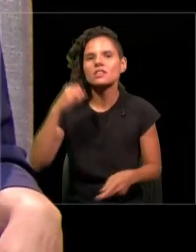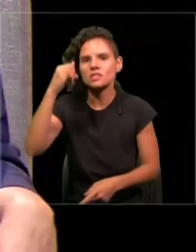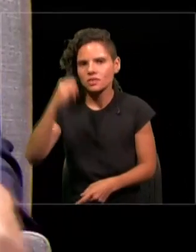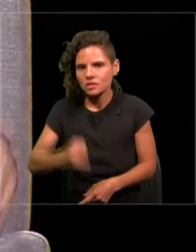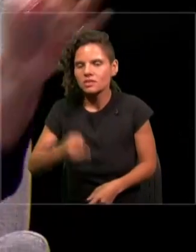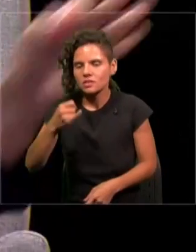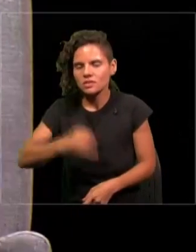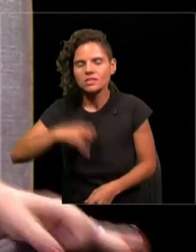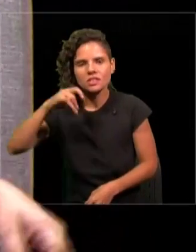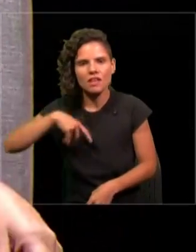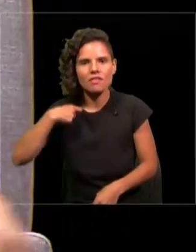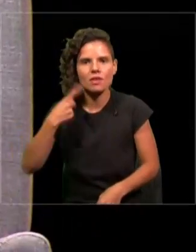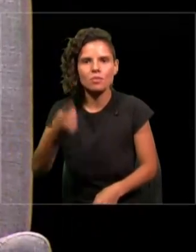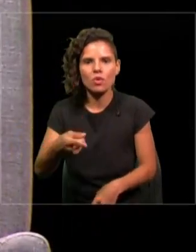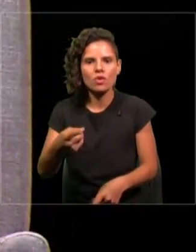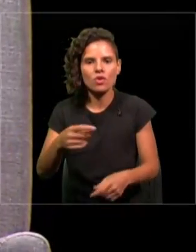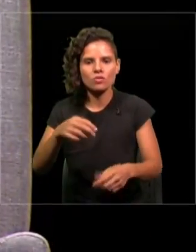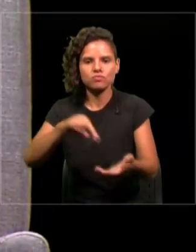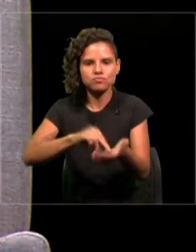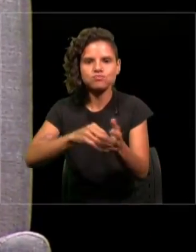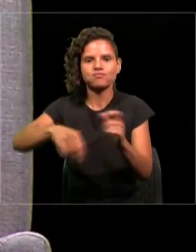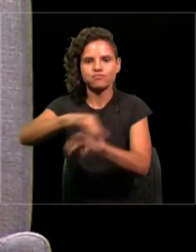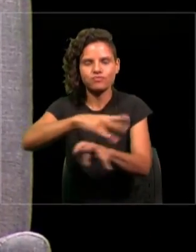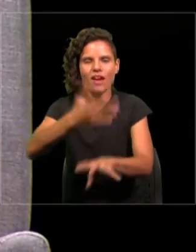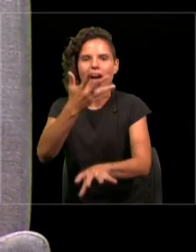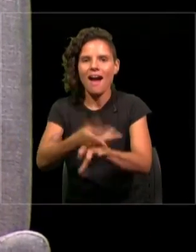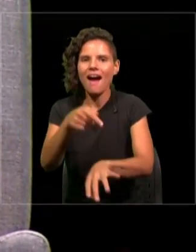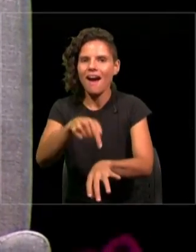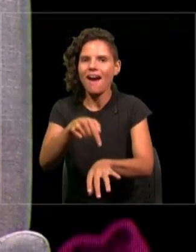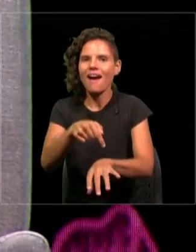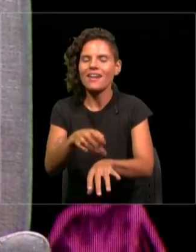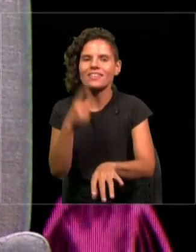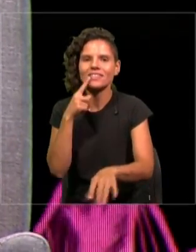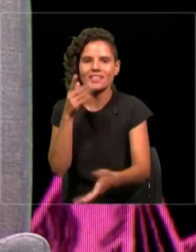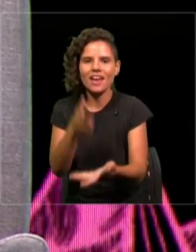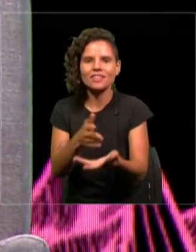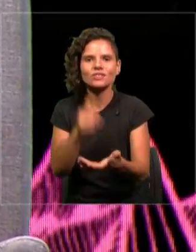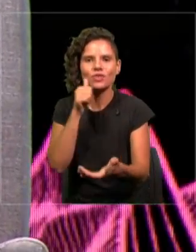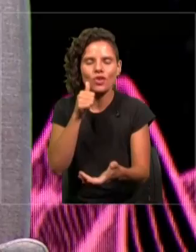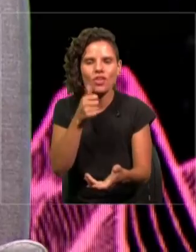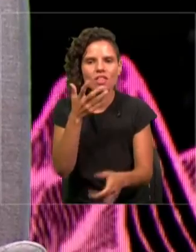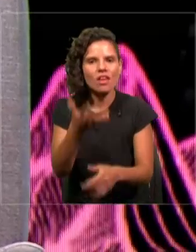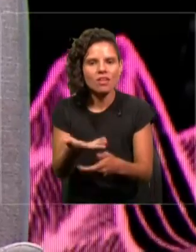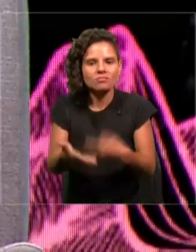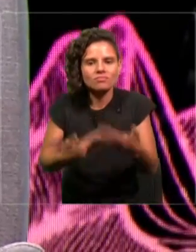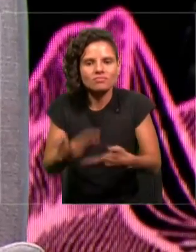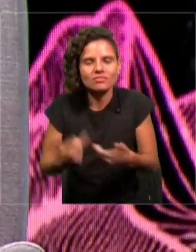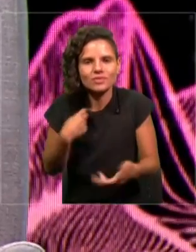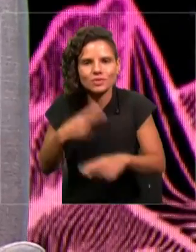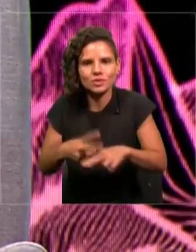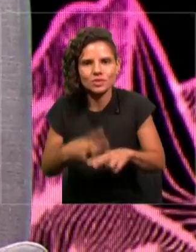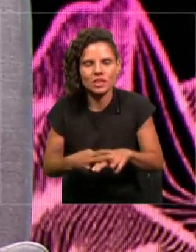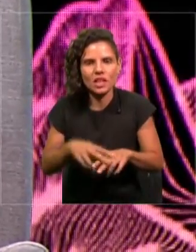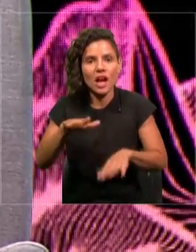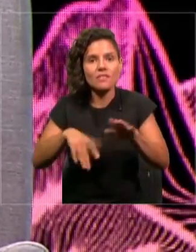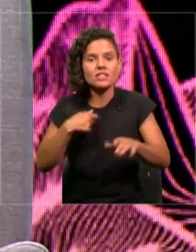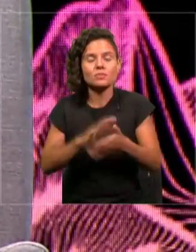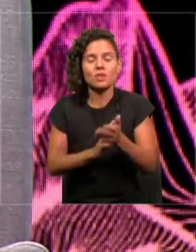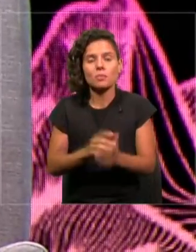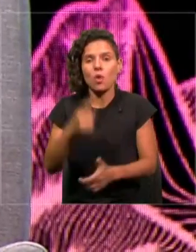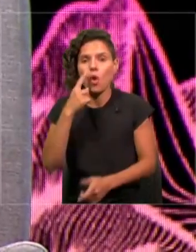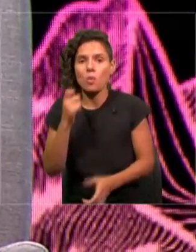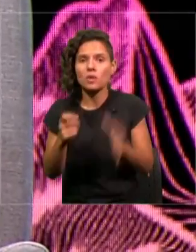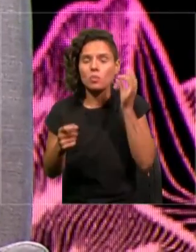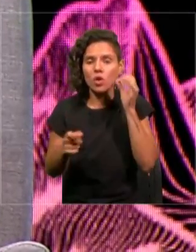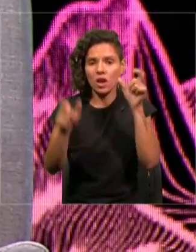como nos desarrollamos día a día. Y las sociedades requieren conflicto. Cuando en las relaciones entre hombres y mujeres no